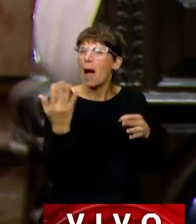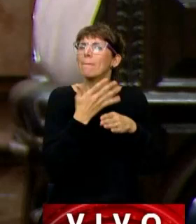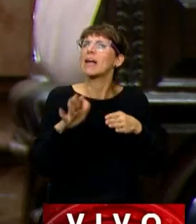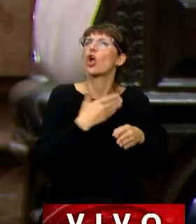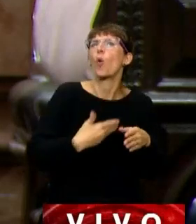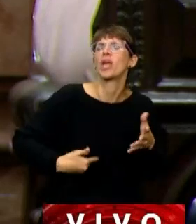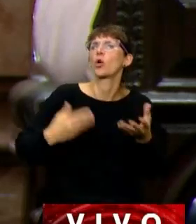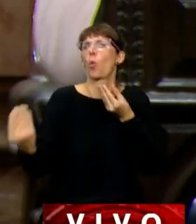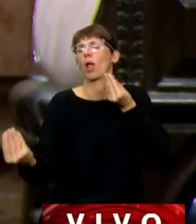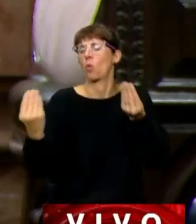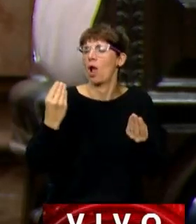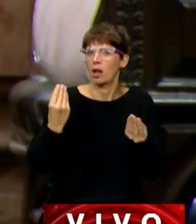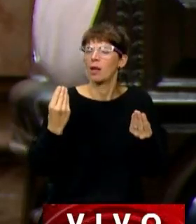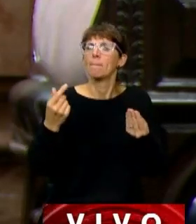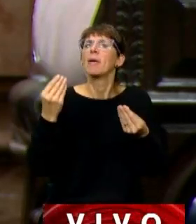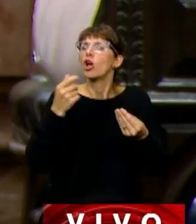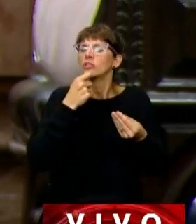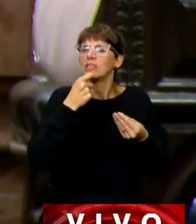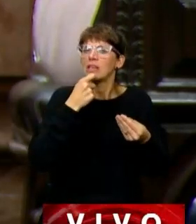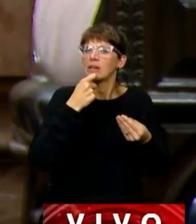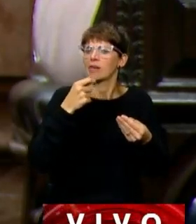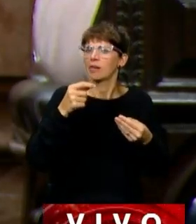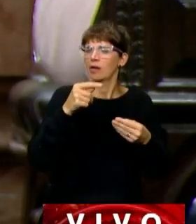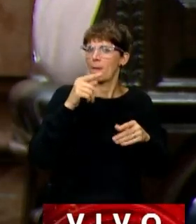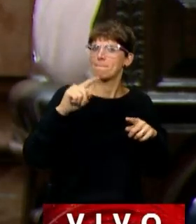gobiernos, si no somos capaces